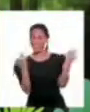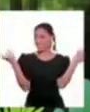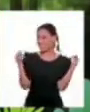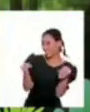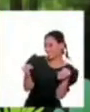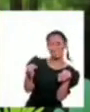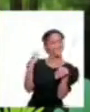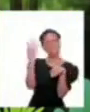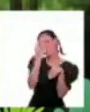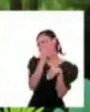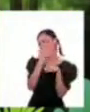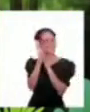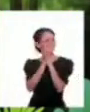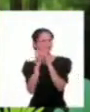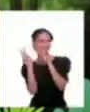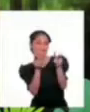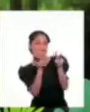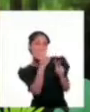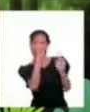¡Ay,